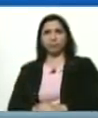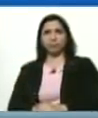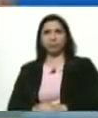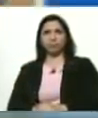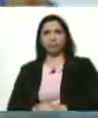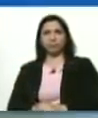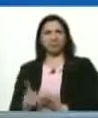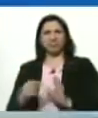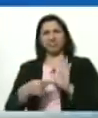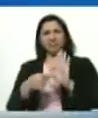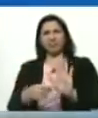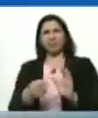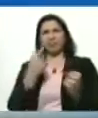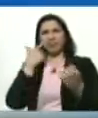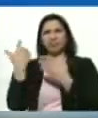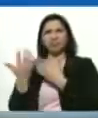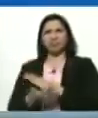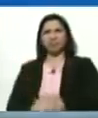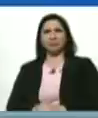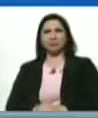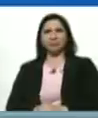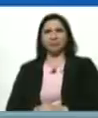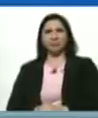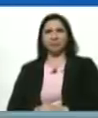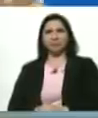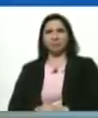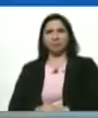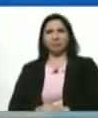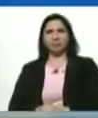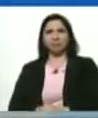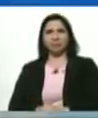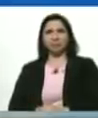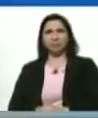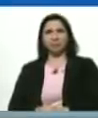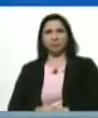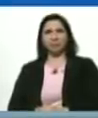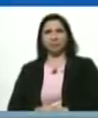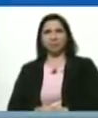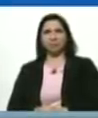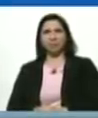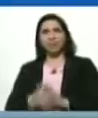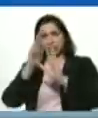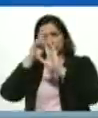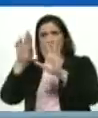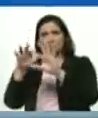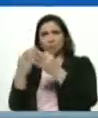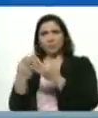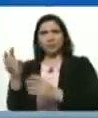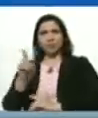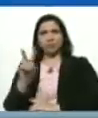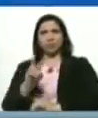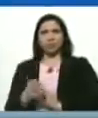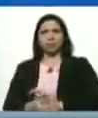no vamos a mostrar esto este no hay que respetar también a la familia venezolana